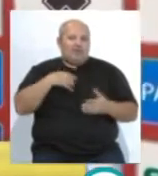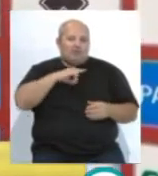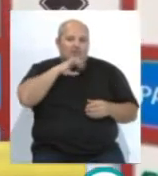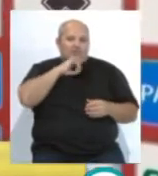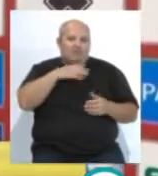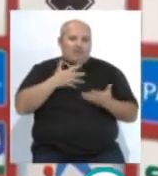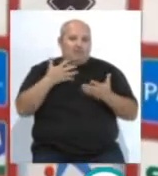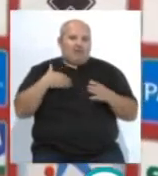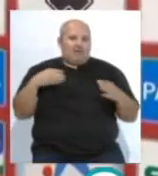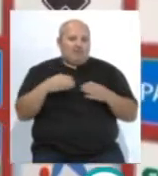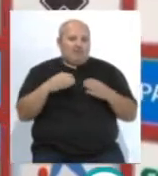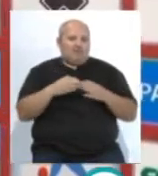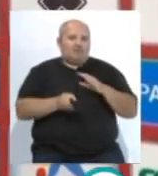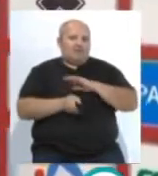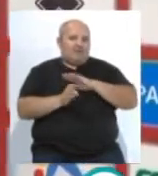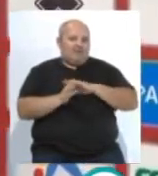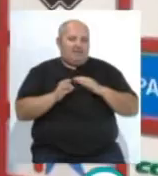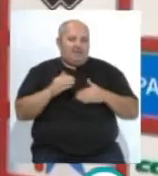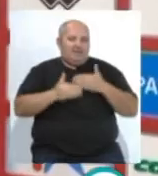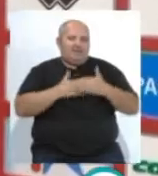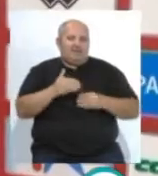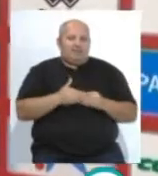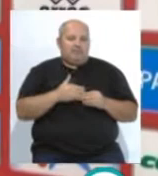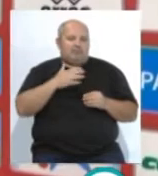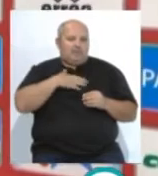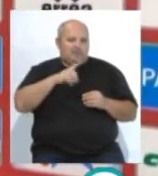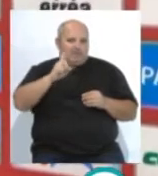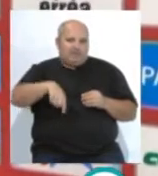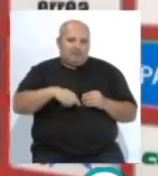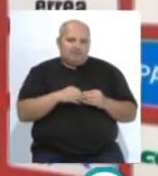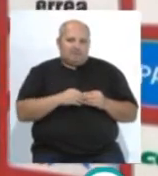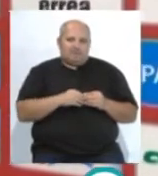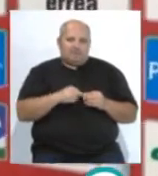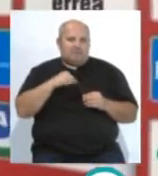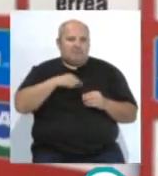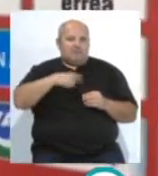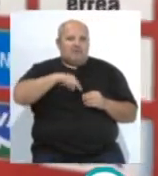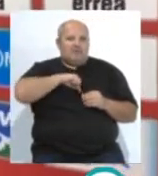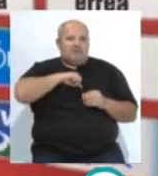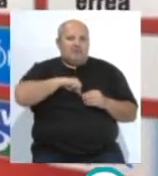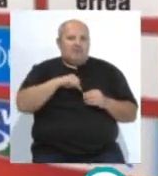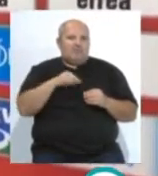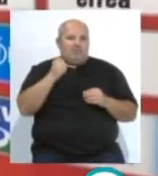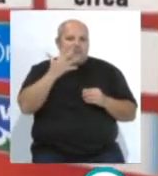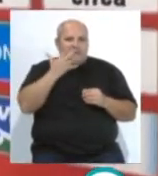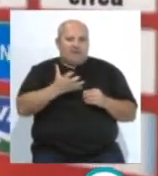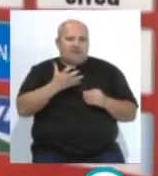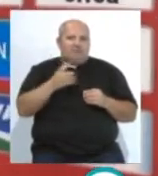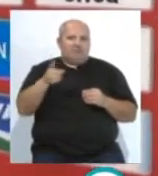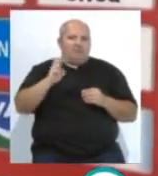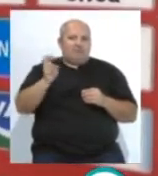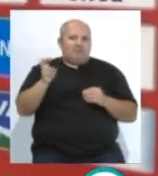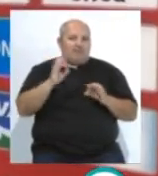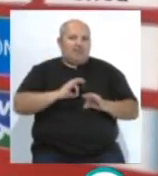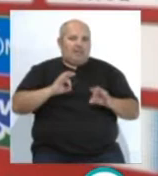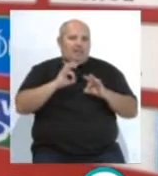un punto importante y a seguir dependiendo de nosotros. Sí, para mí también. Para mí yo creo que hemos estado más serios que ellos. Ellos apenas